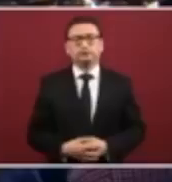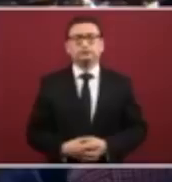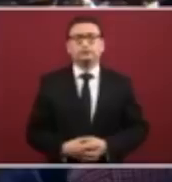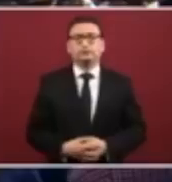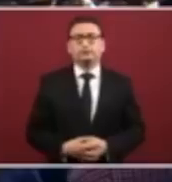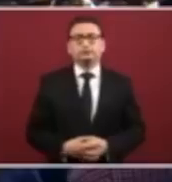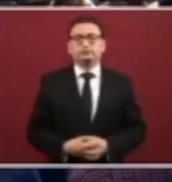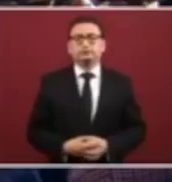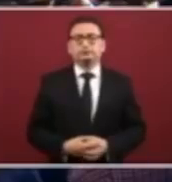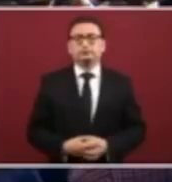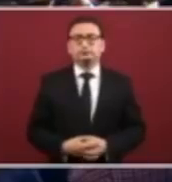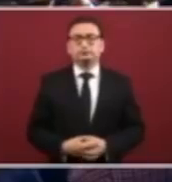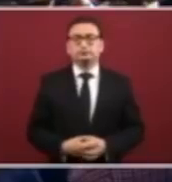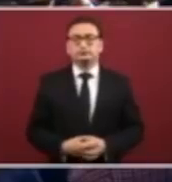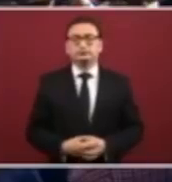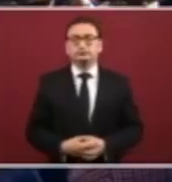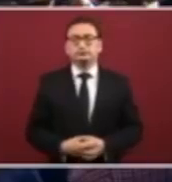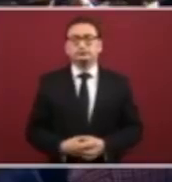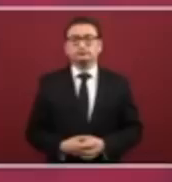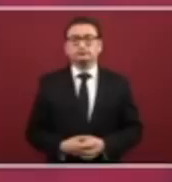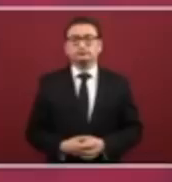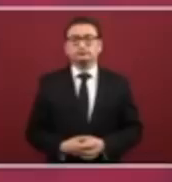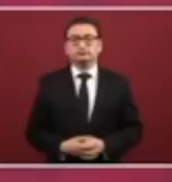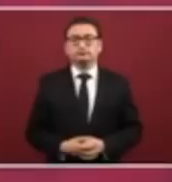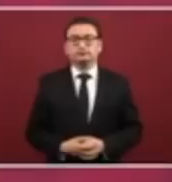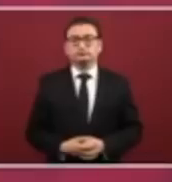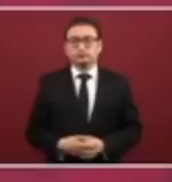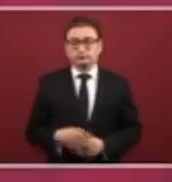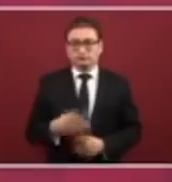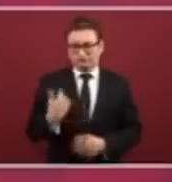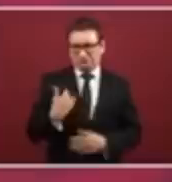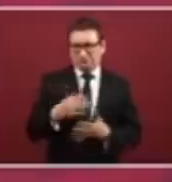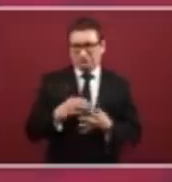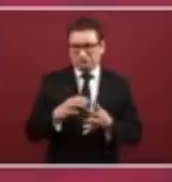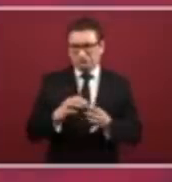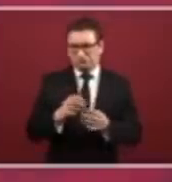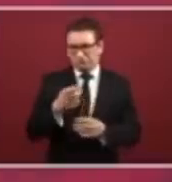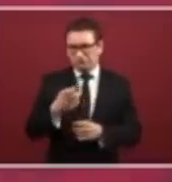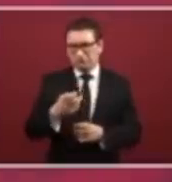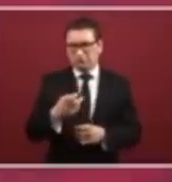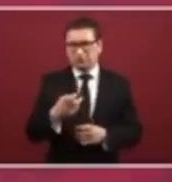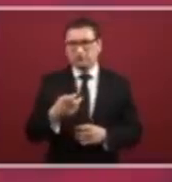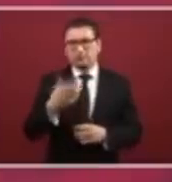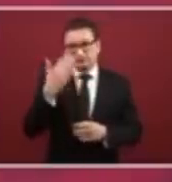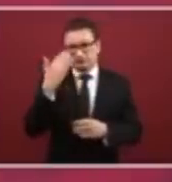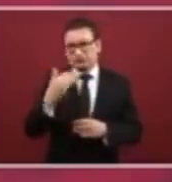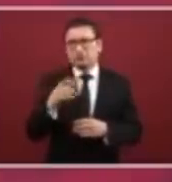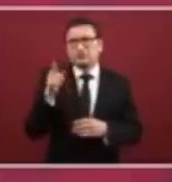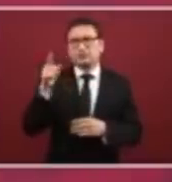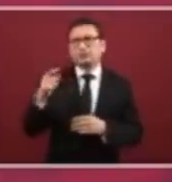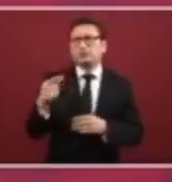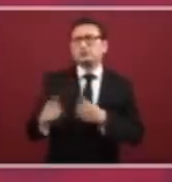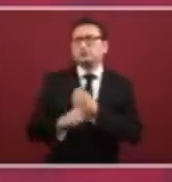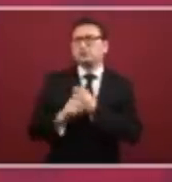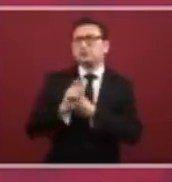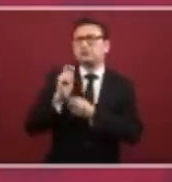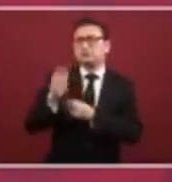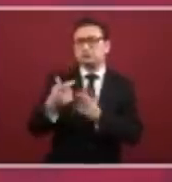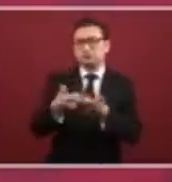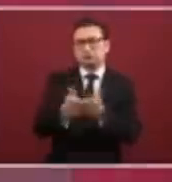Eso, en general, eso que le estoy diciendo, que un enfrentamiento entre